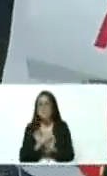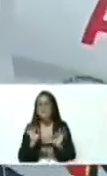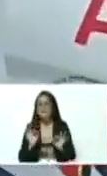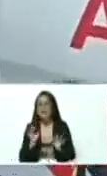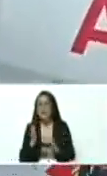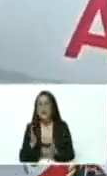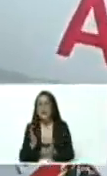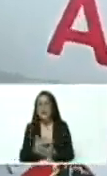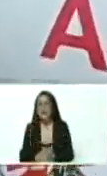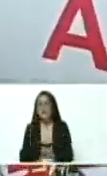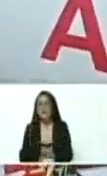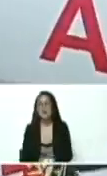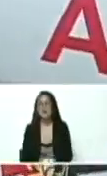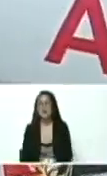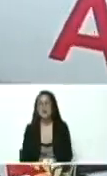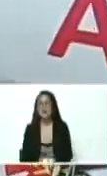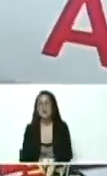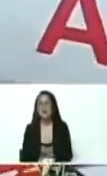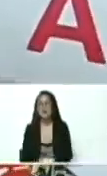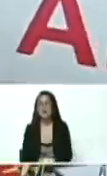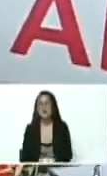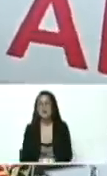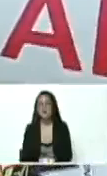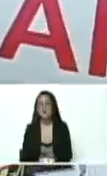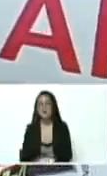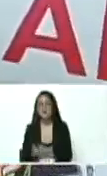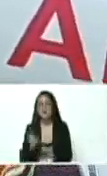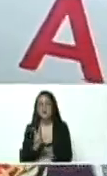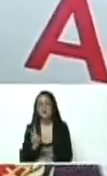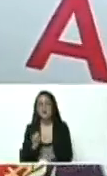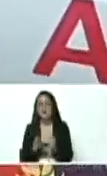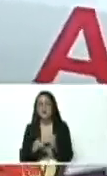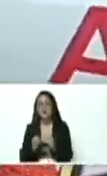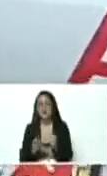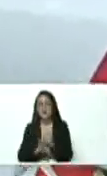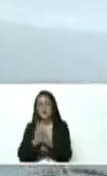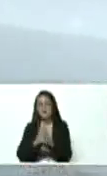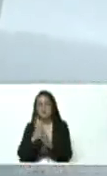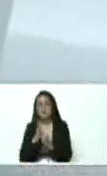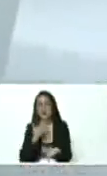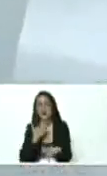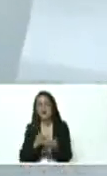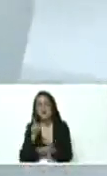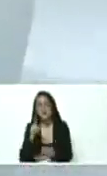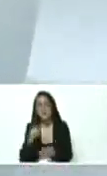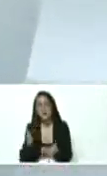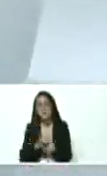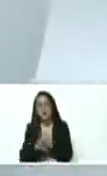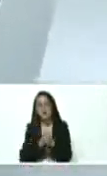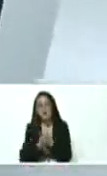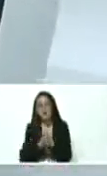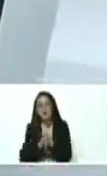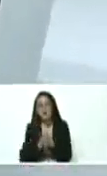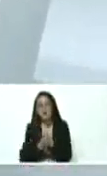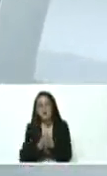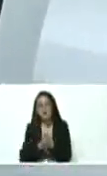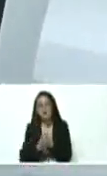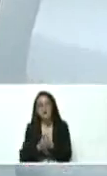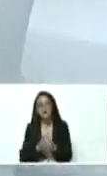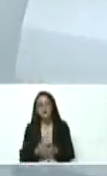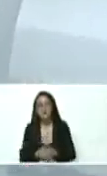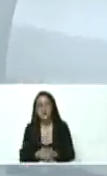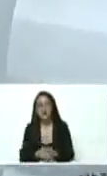vida en medio de todas estas adversidades. Venezuela sigue adelante, avanzando, pero gracias también a esa motivación que usted le imprime, porque todo esto es